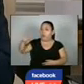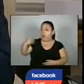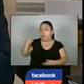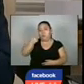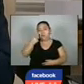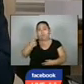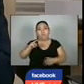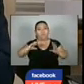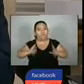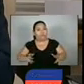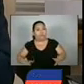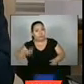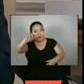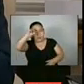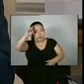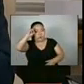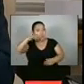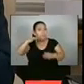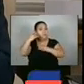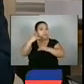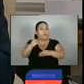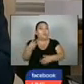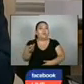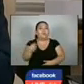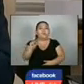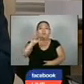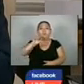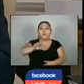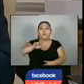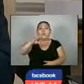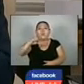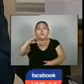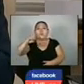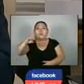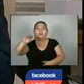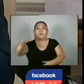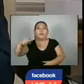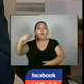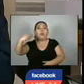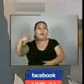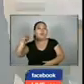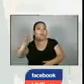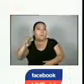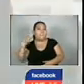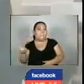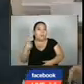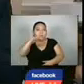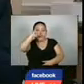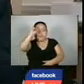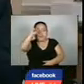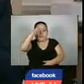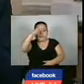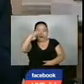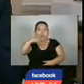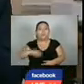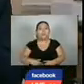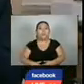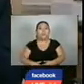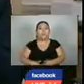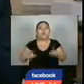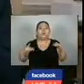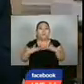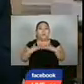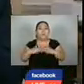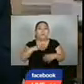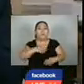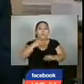administración estableció un récord, emitiendo más de 300.000 visas H2 para trabajadores mexicanos. También alcanzamos un máximo